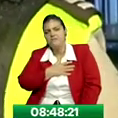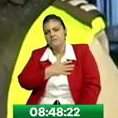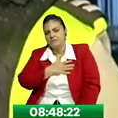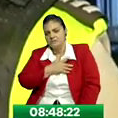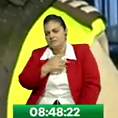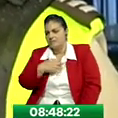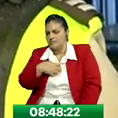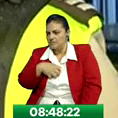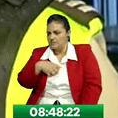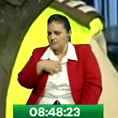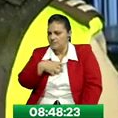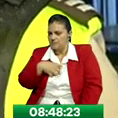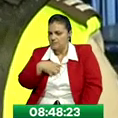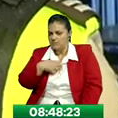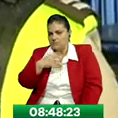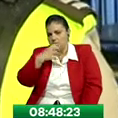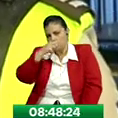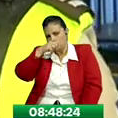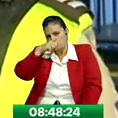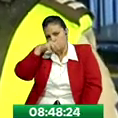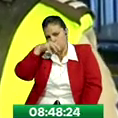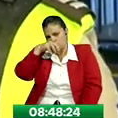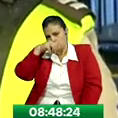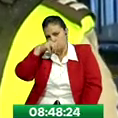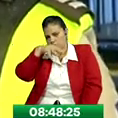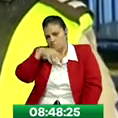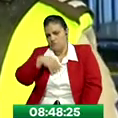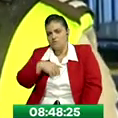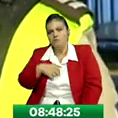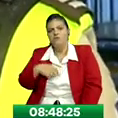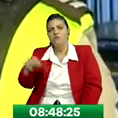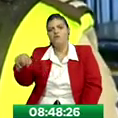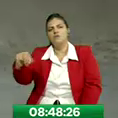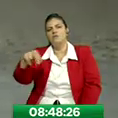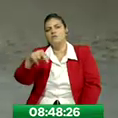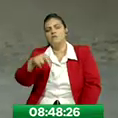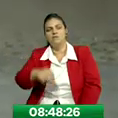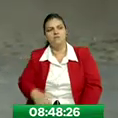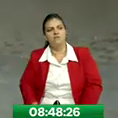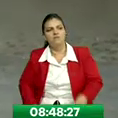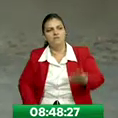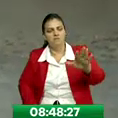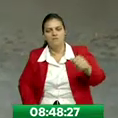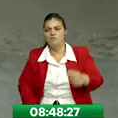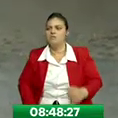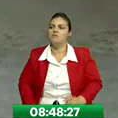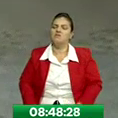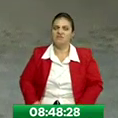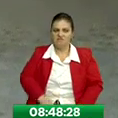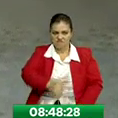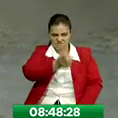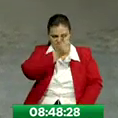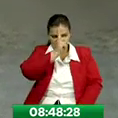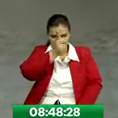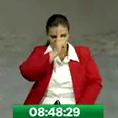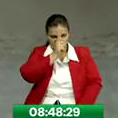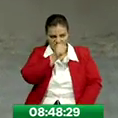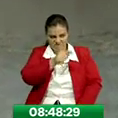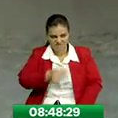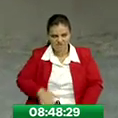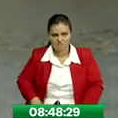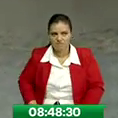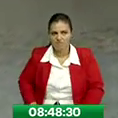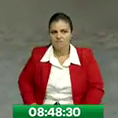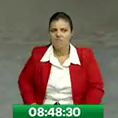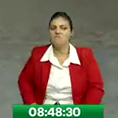supuestamente estaba yendo a botar basura, es interceptado por el primo, manteniendo una discusión, una pelea, producto de la misma le causa